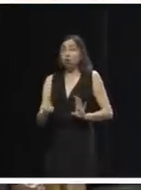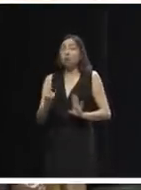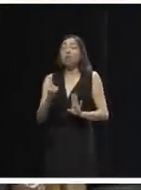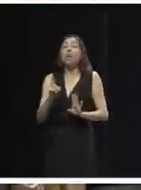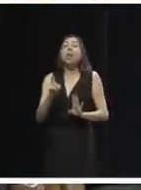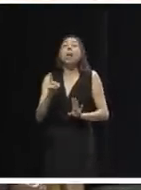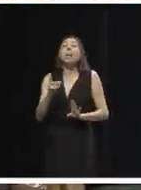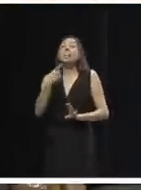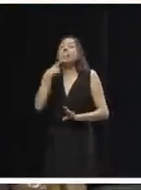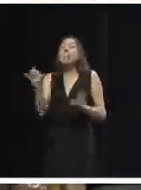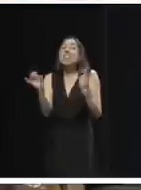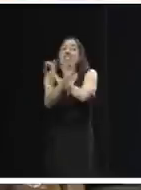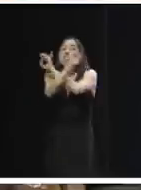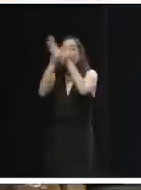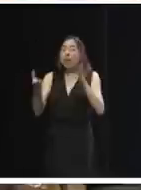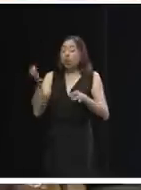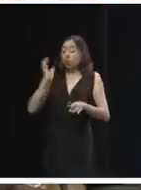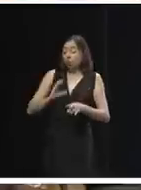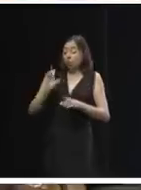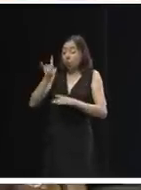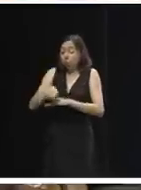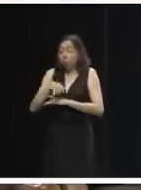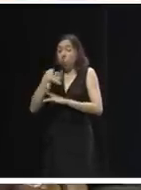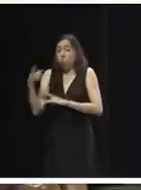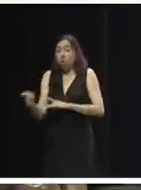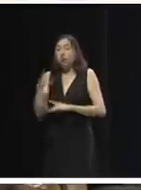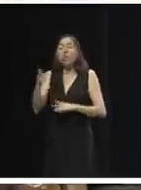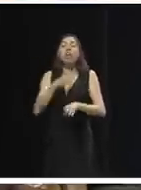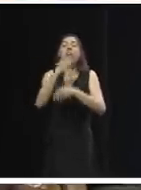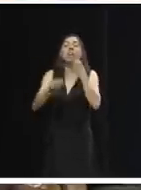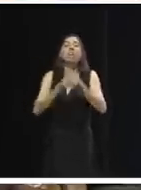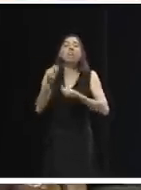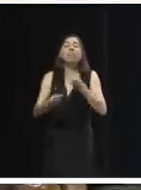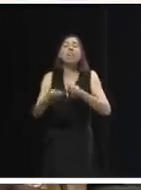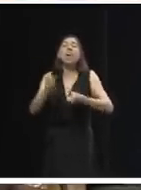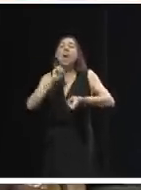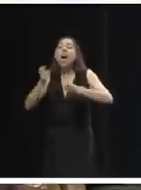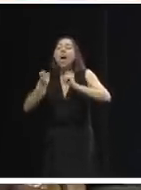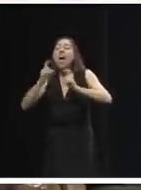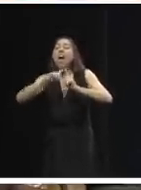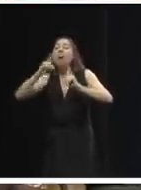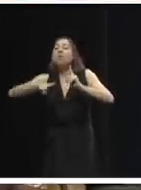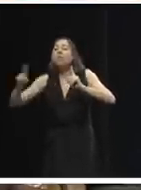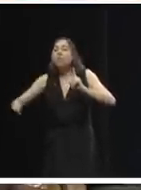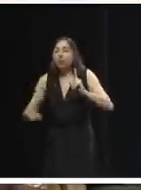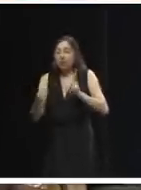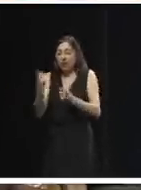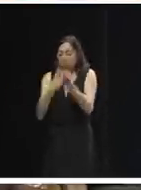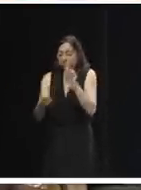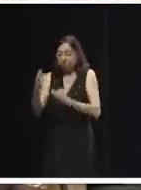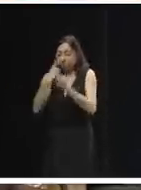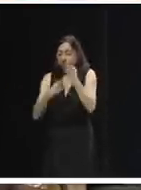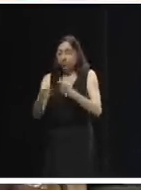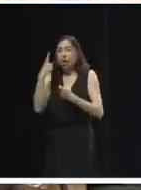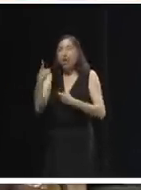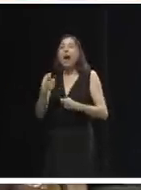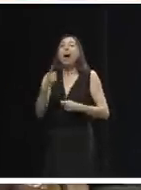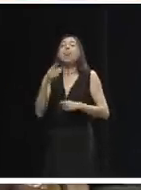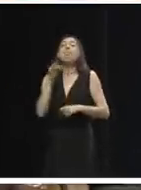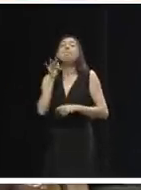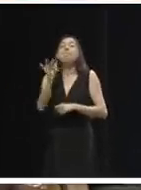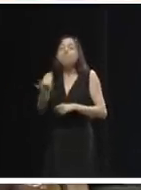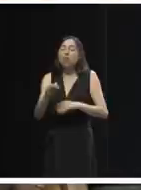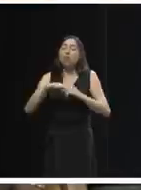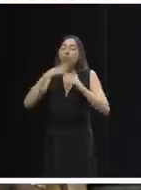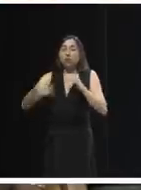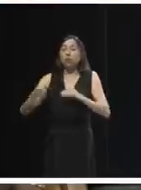sobresueldo, que va a hacer una auditoría a los fijos discontinuos. Señor Feijóo, empiece haciendo una auditoría y haciendo transparente el sobresueldo